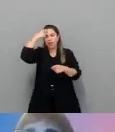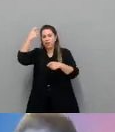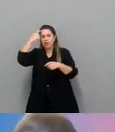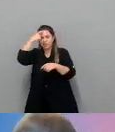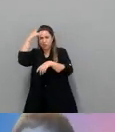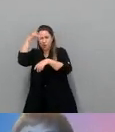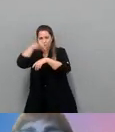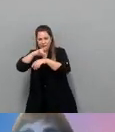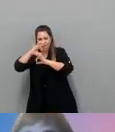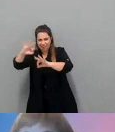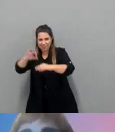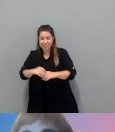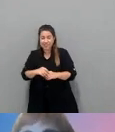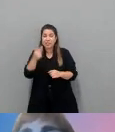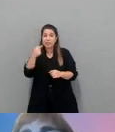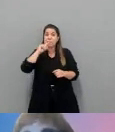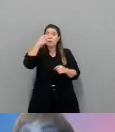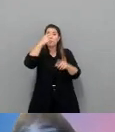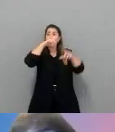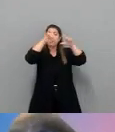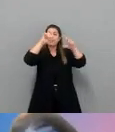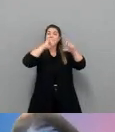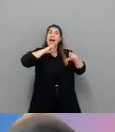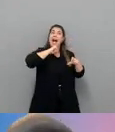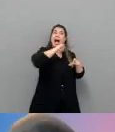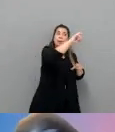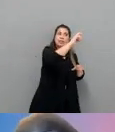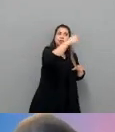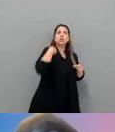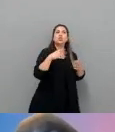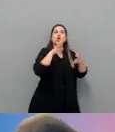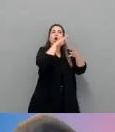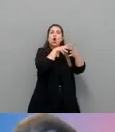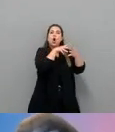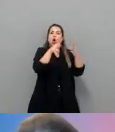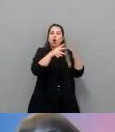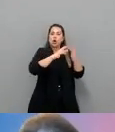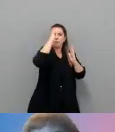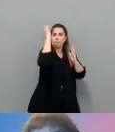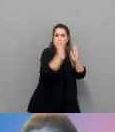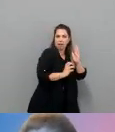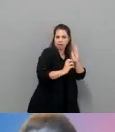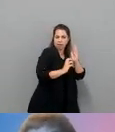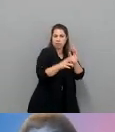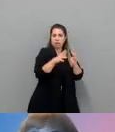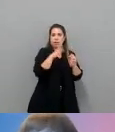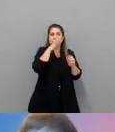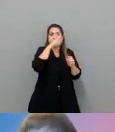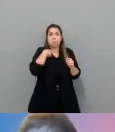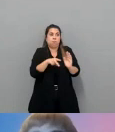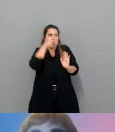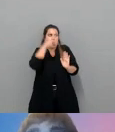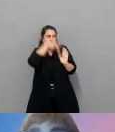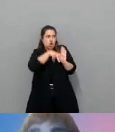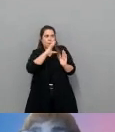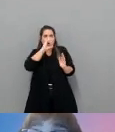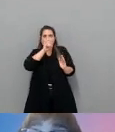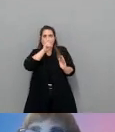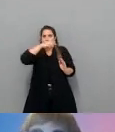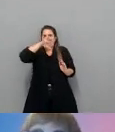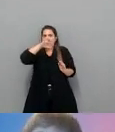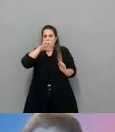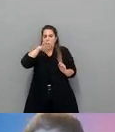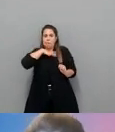tengo, notifico a la empresa que voy a reducir la jornada acogiéndome, obviamente, a la normativa CUME y luego